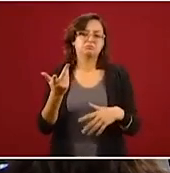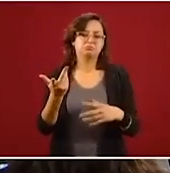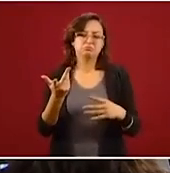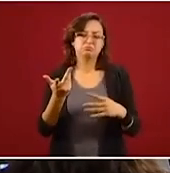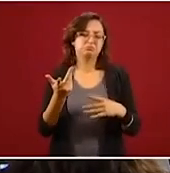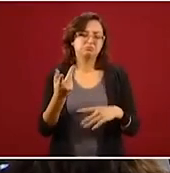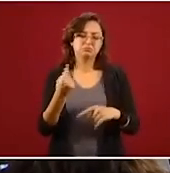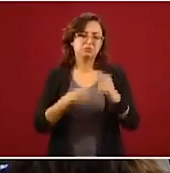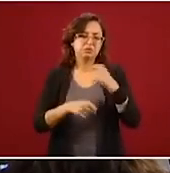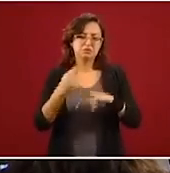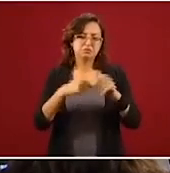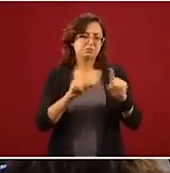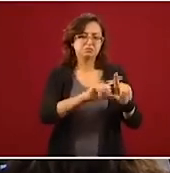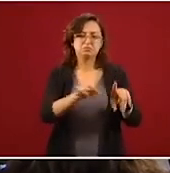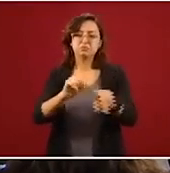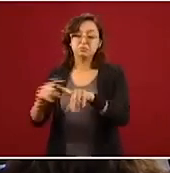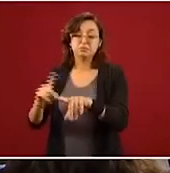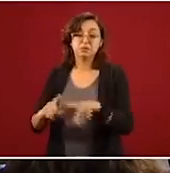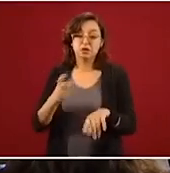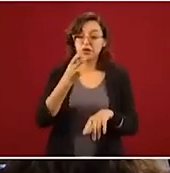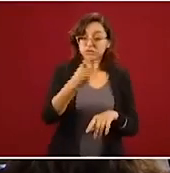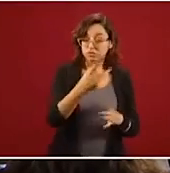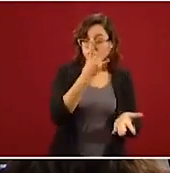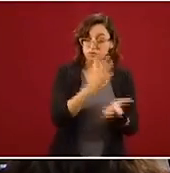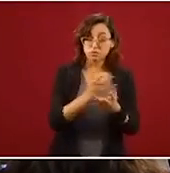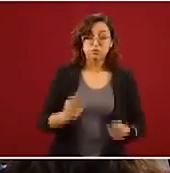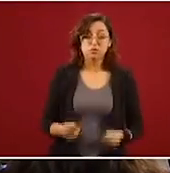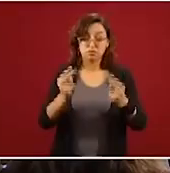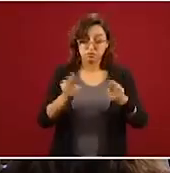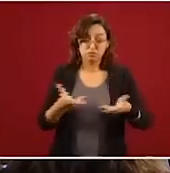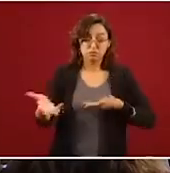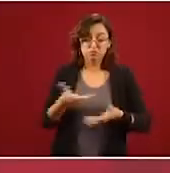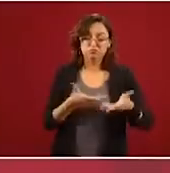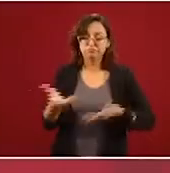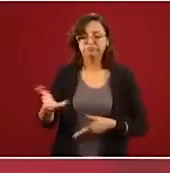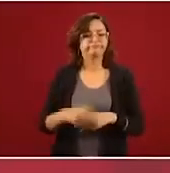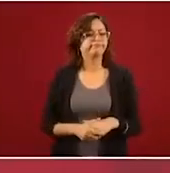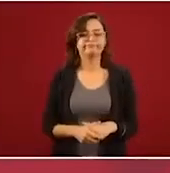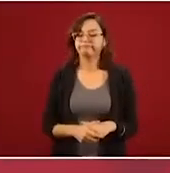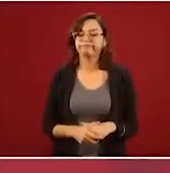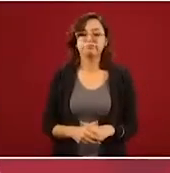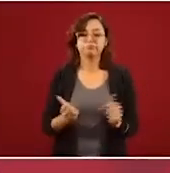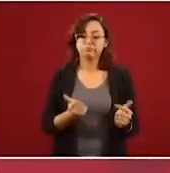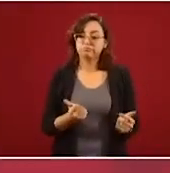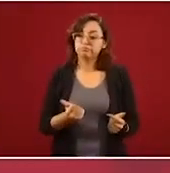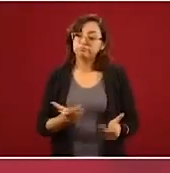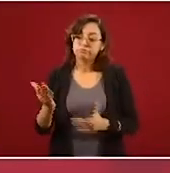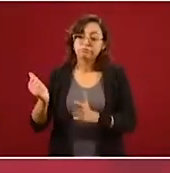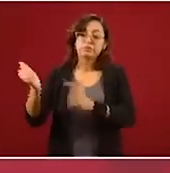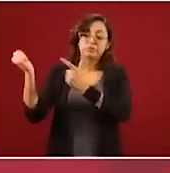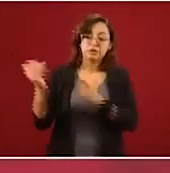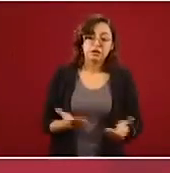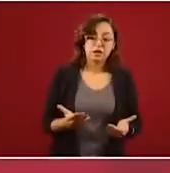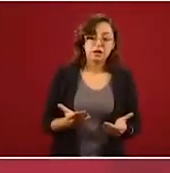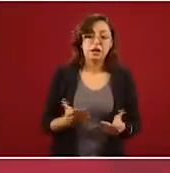de autoservicio. Muy buena parte de ese comercio de importación tiene que ver con